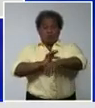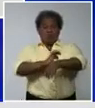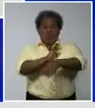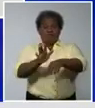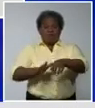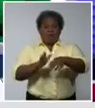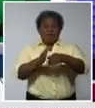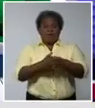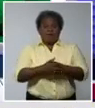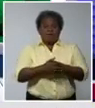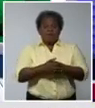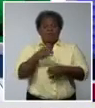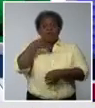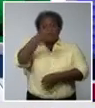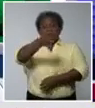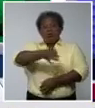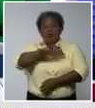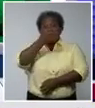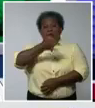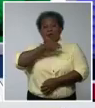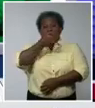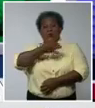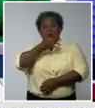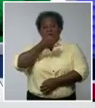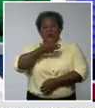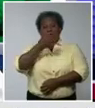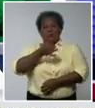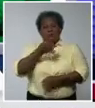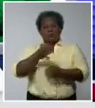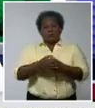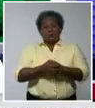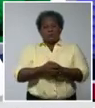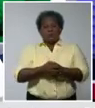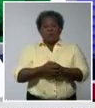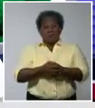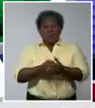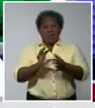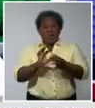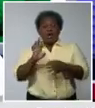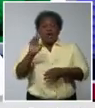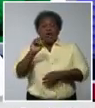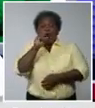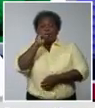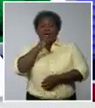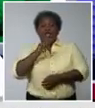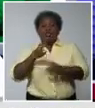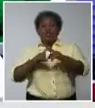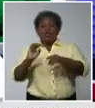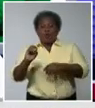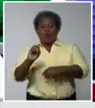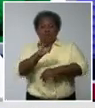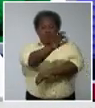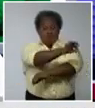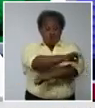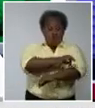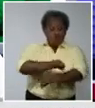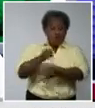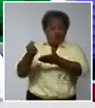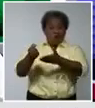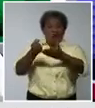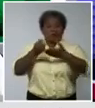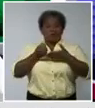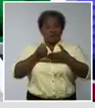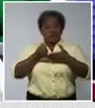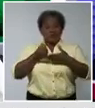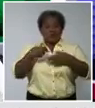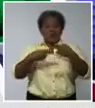Como yo decía, el geógrafo Roberto González nos ayudó a hacer un gráfico ahí que